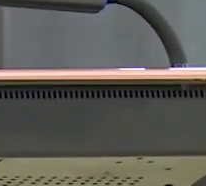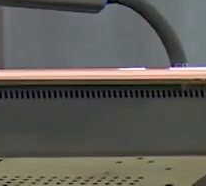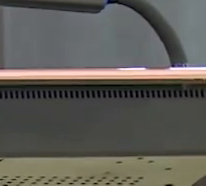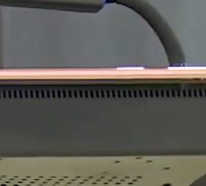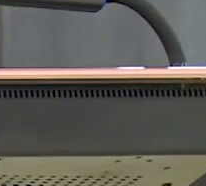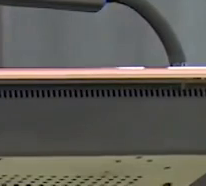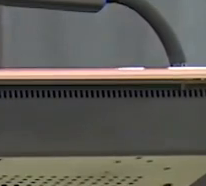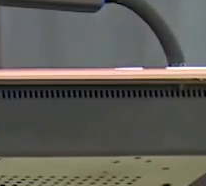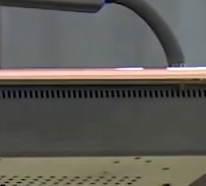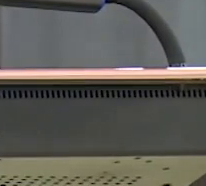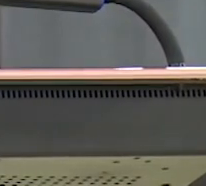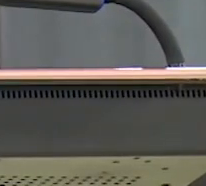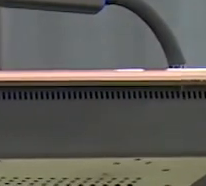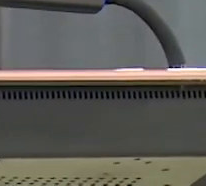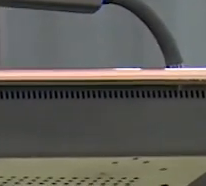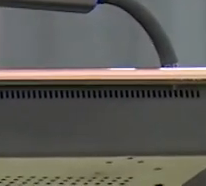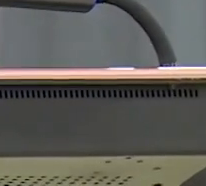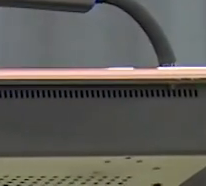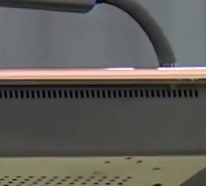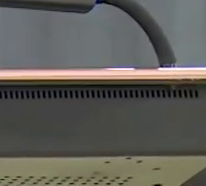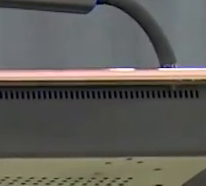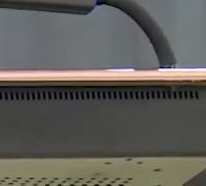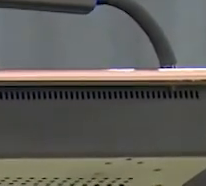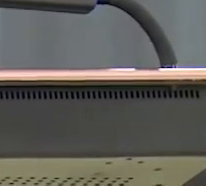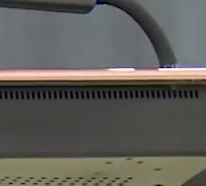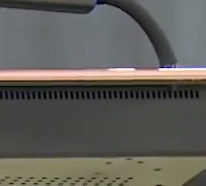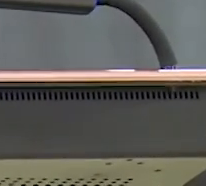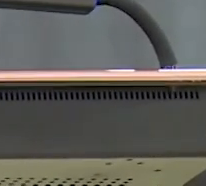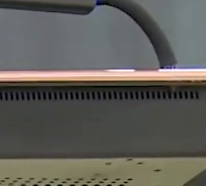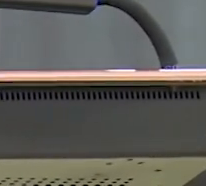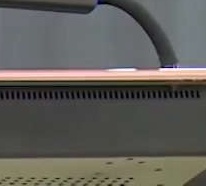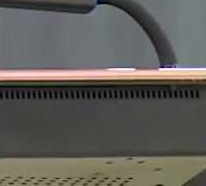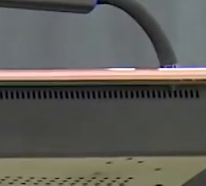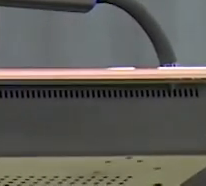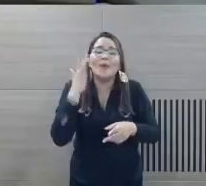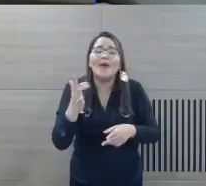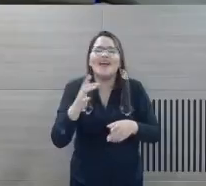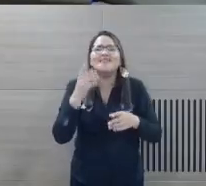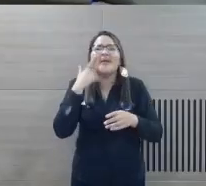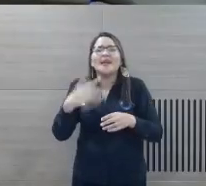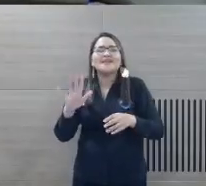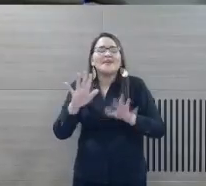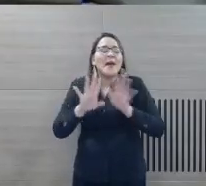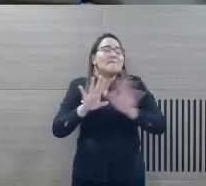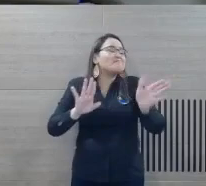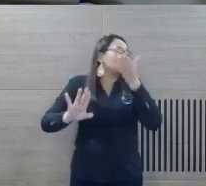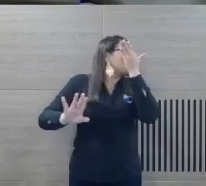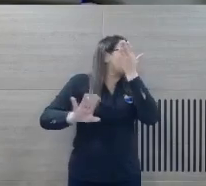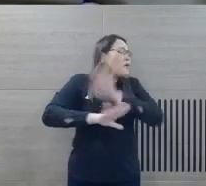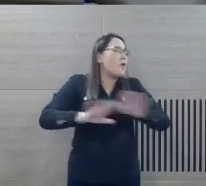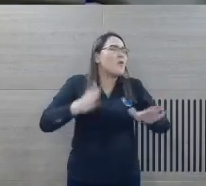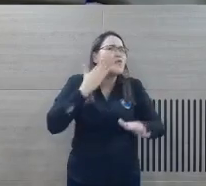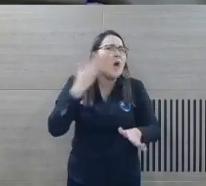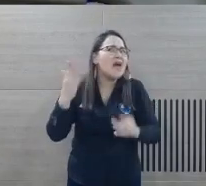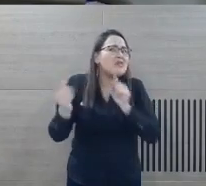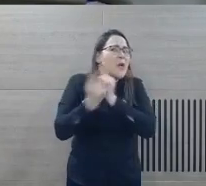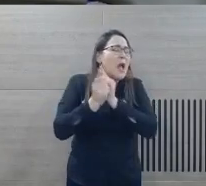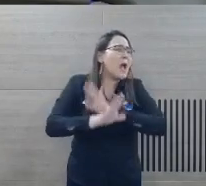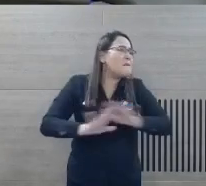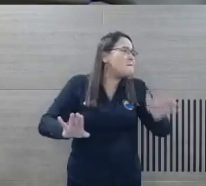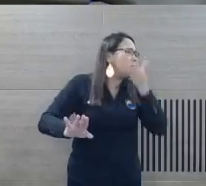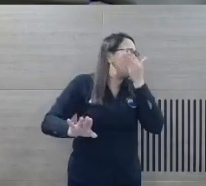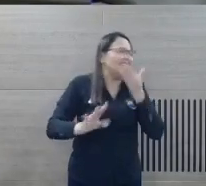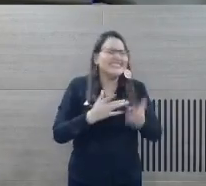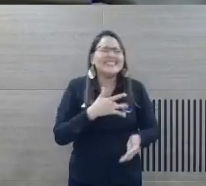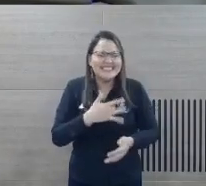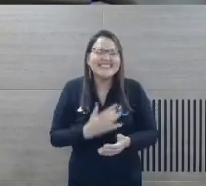ver, de pronto no los encuentro en el camino de la vida, pero sé que todos compartimos un sentido de pertenencia y un compromiso enorme por esta